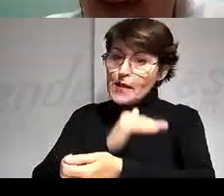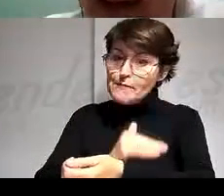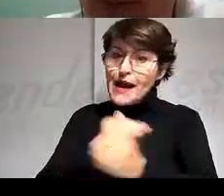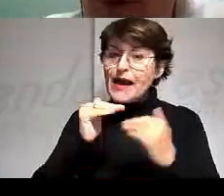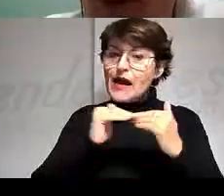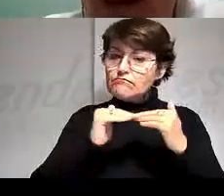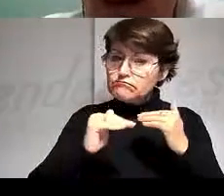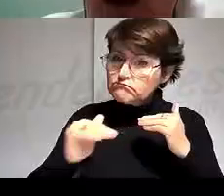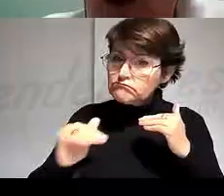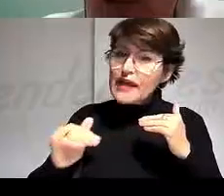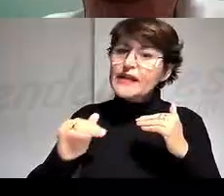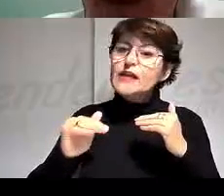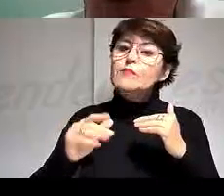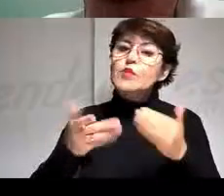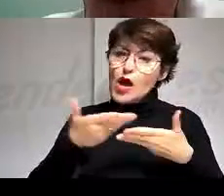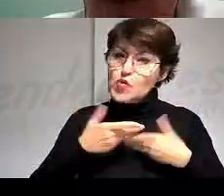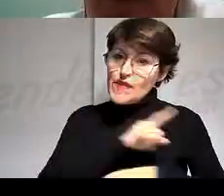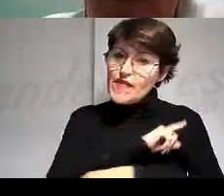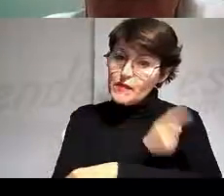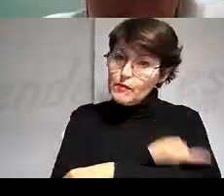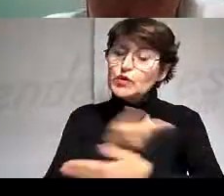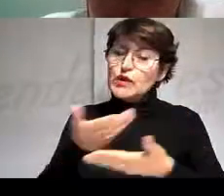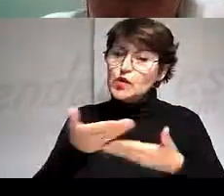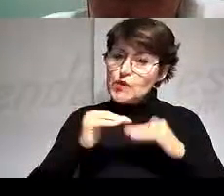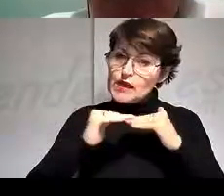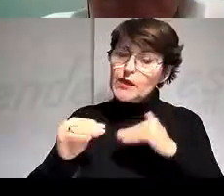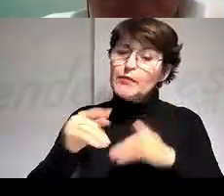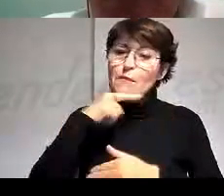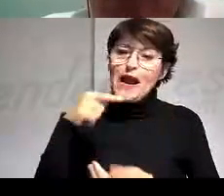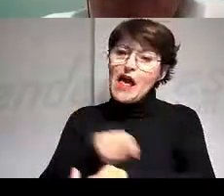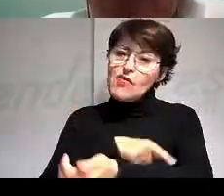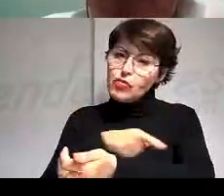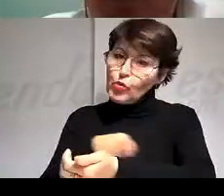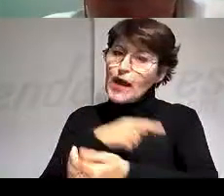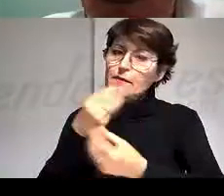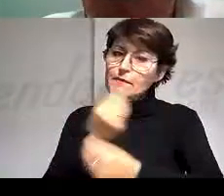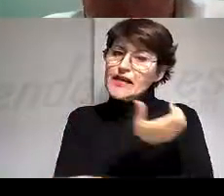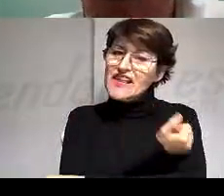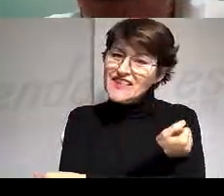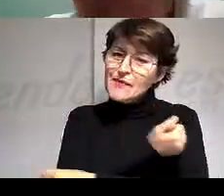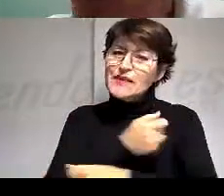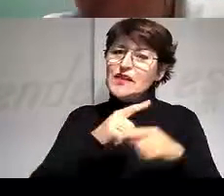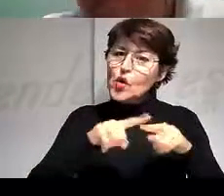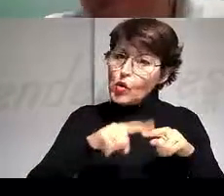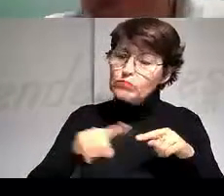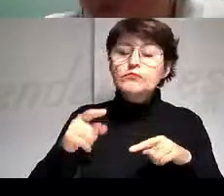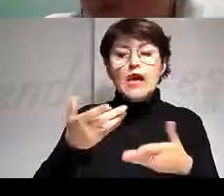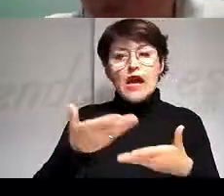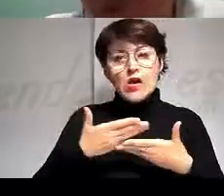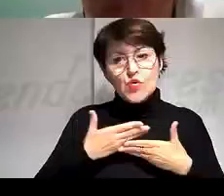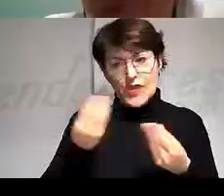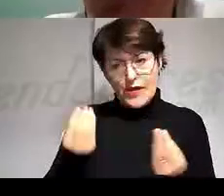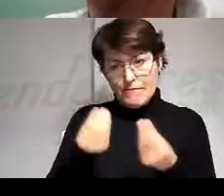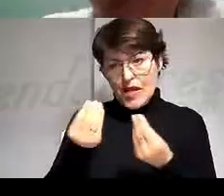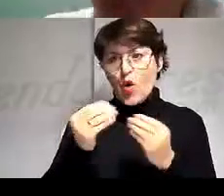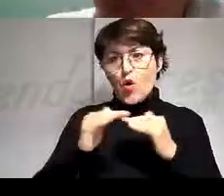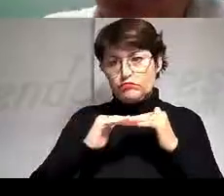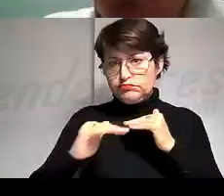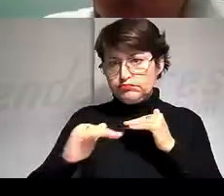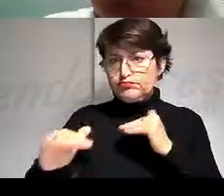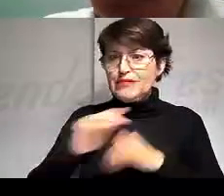como comentábamos antes. Es decir, todo aquel azúcar que sea muy fácil de absorber, todo el azúcar